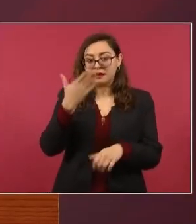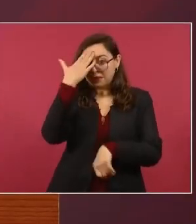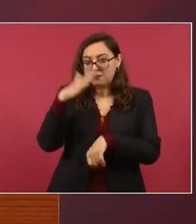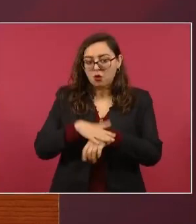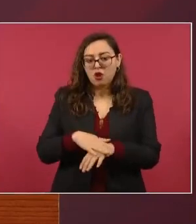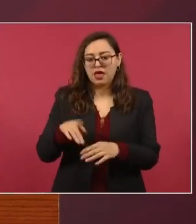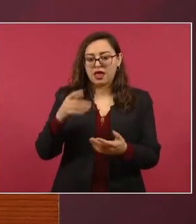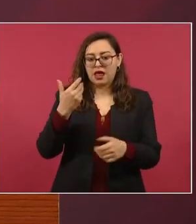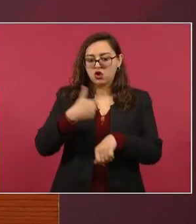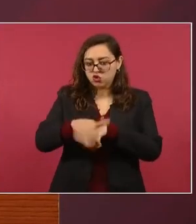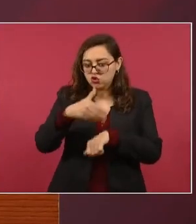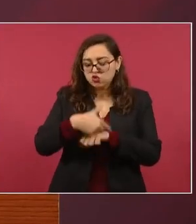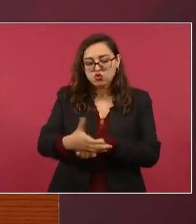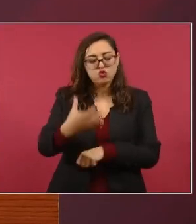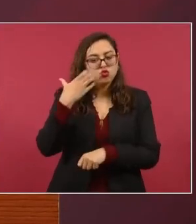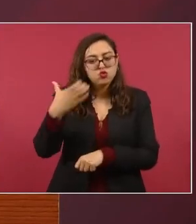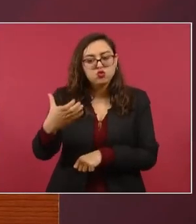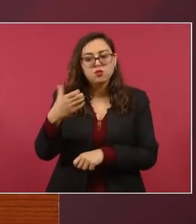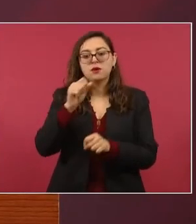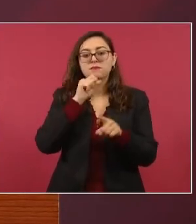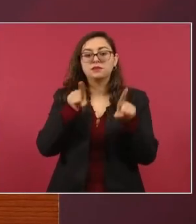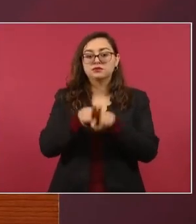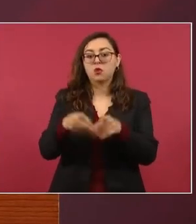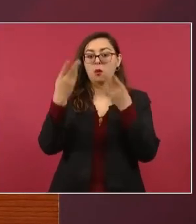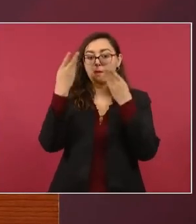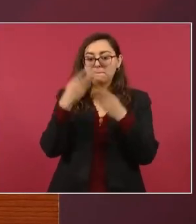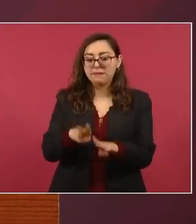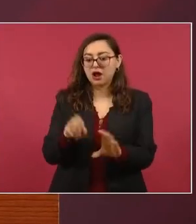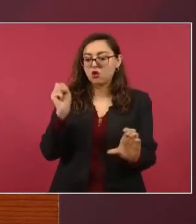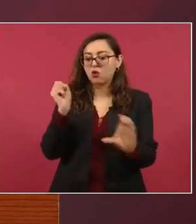manera inmediata sean congeladas esas